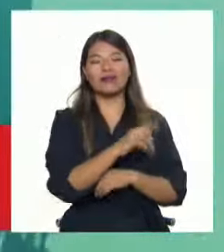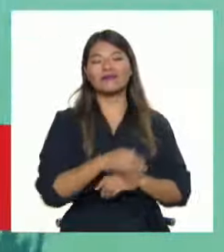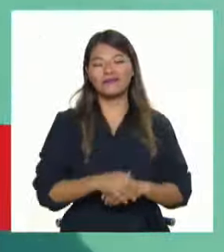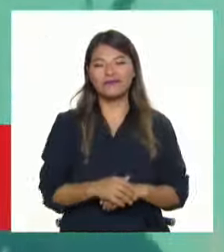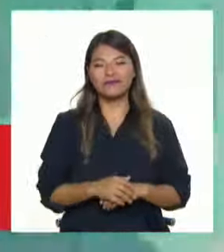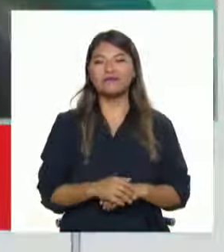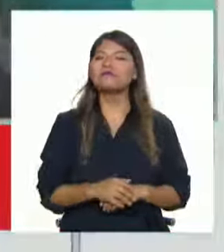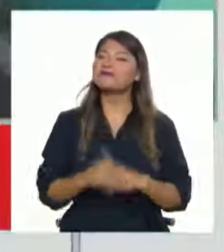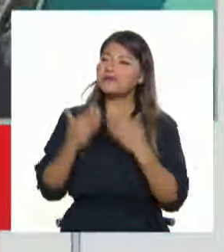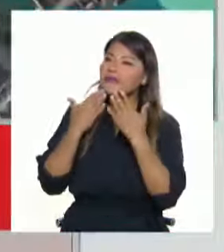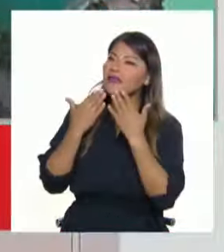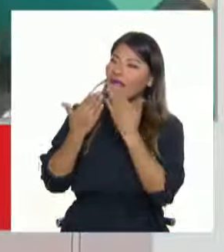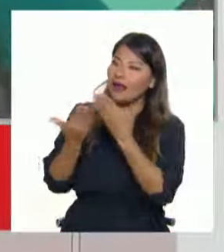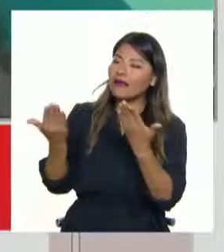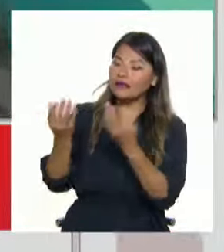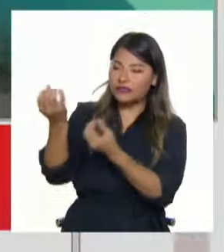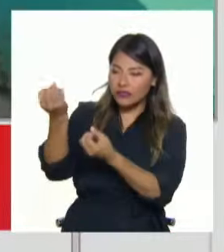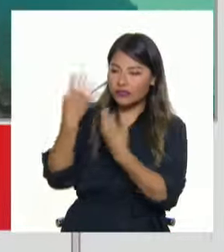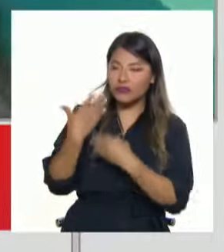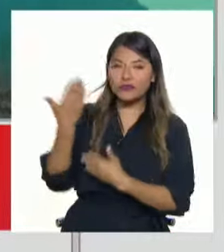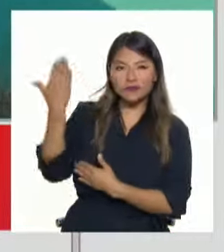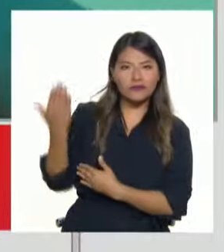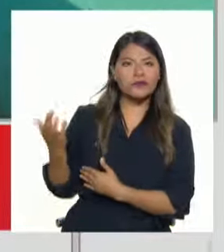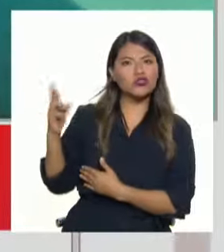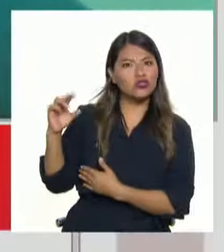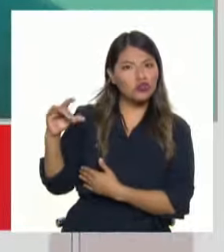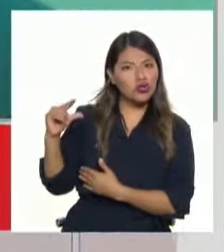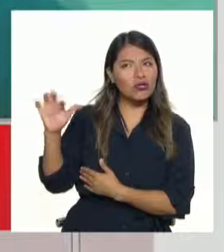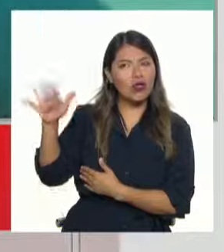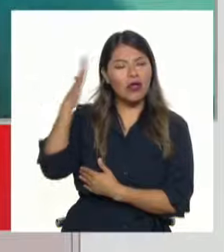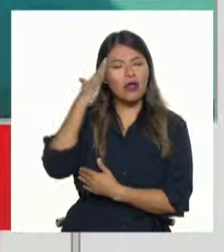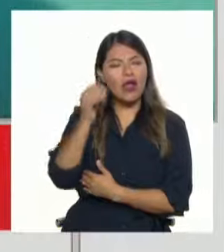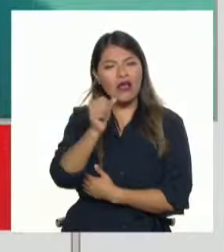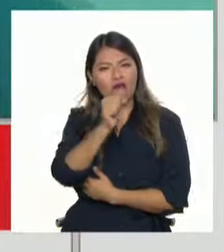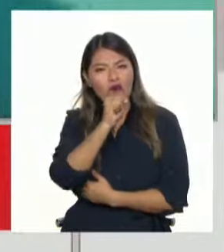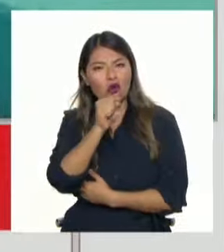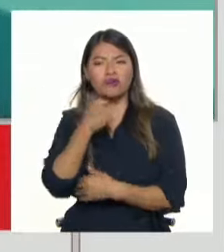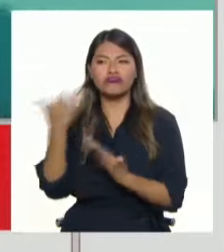Muchas gracias por esta información. Roger Rodríguez, periodista,